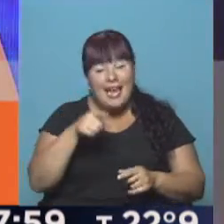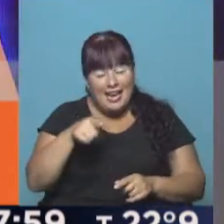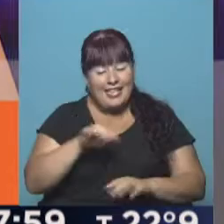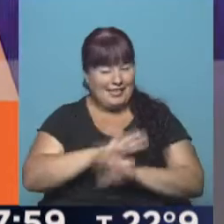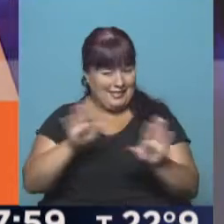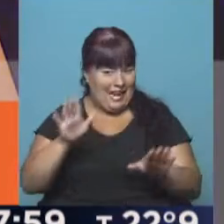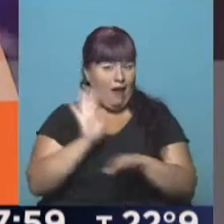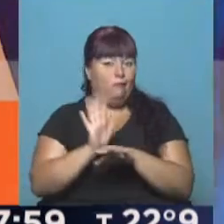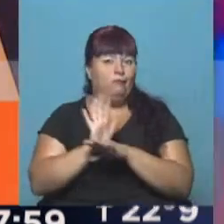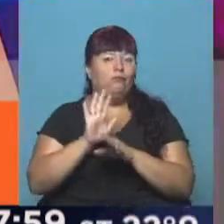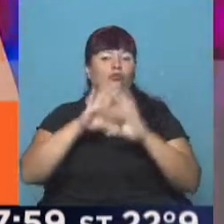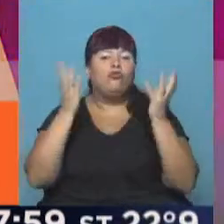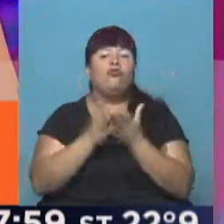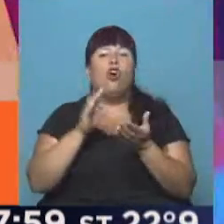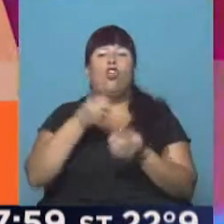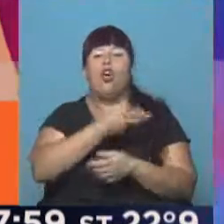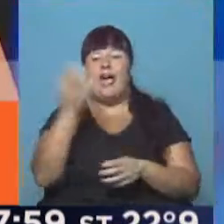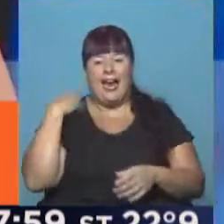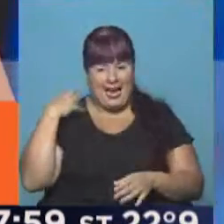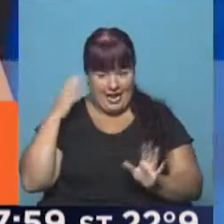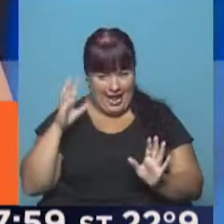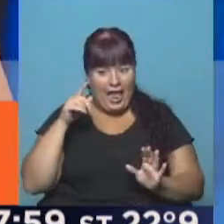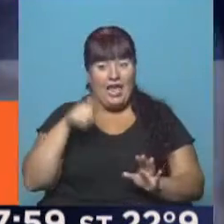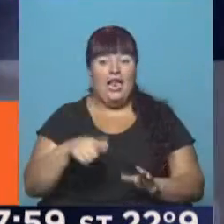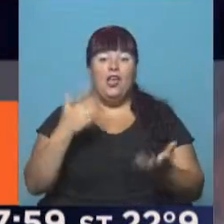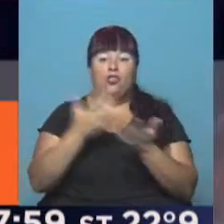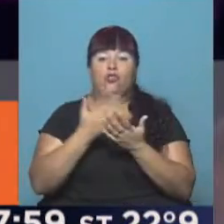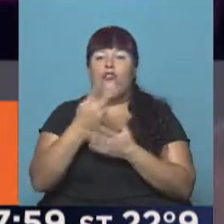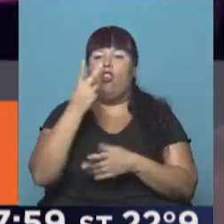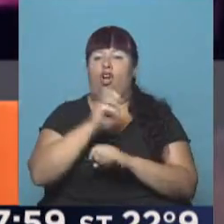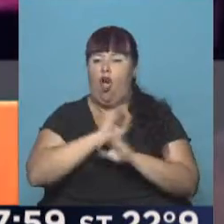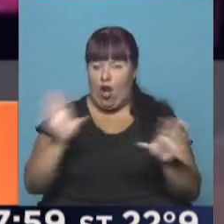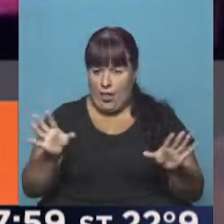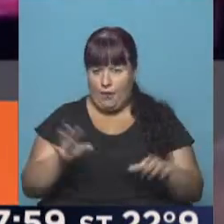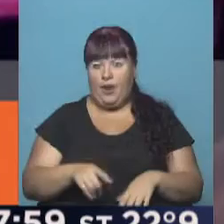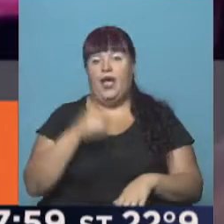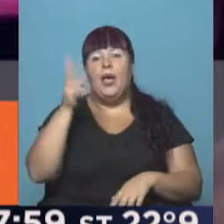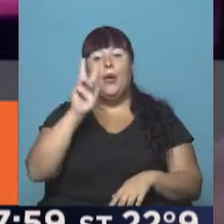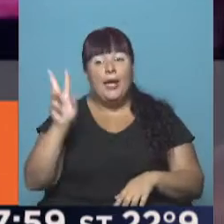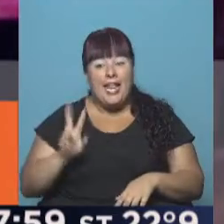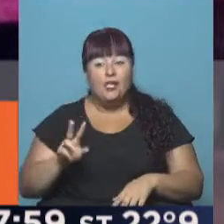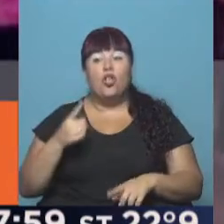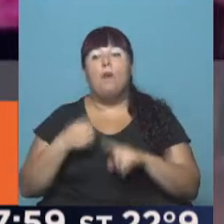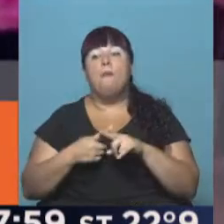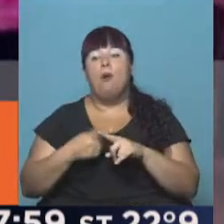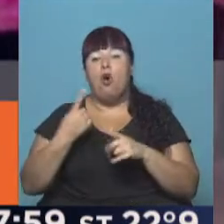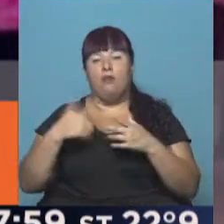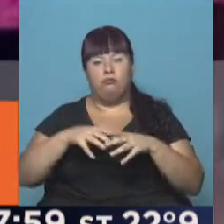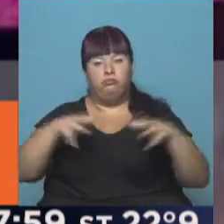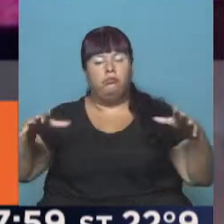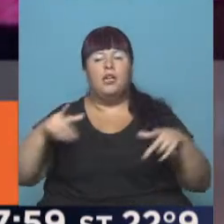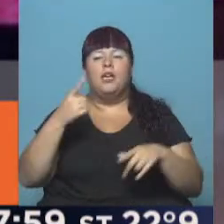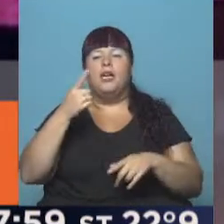ya se refiere a la población general, que está sometida a dos grandes tragedias. O sea, el venezolano, porque tenemos una dimensión